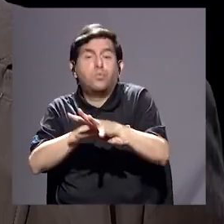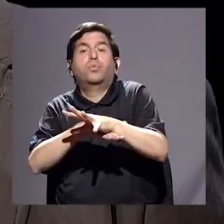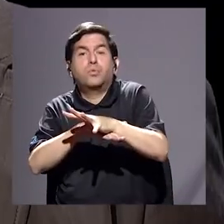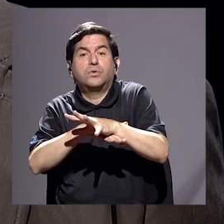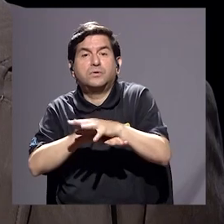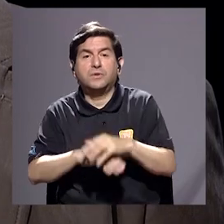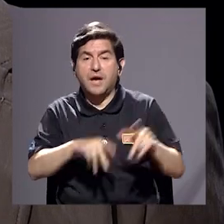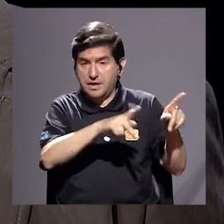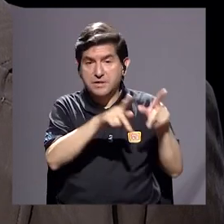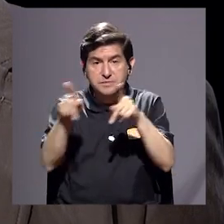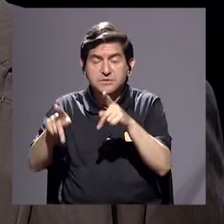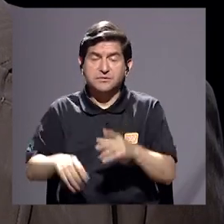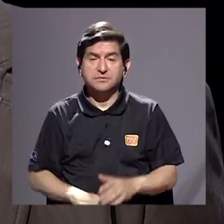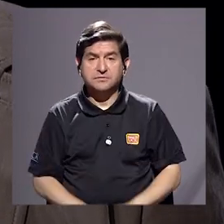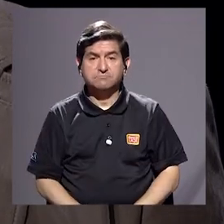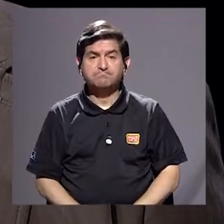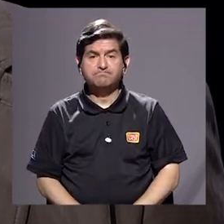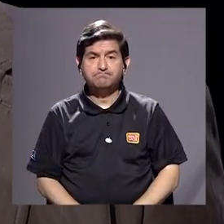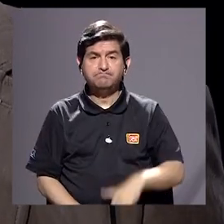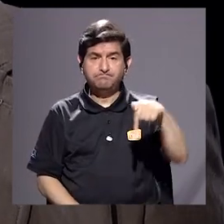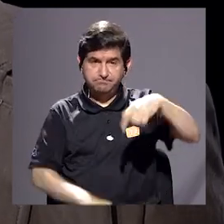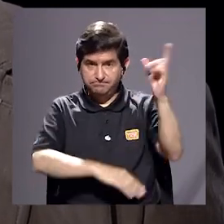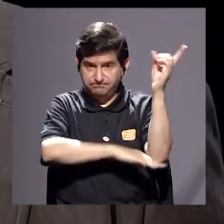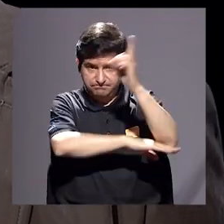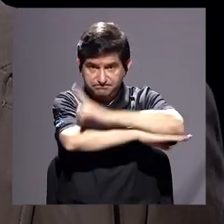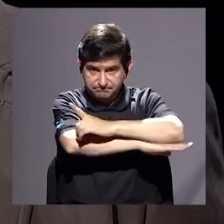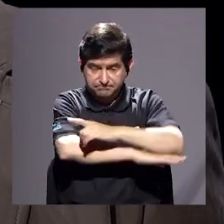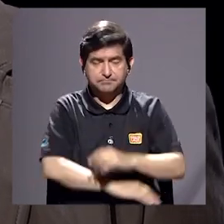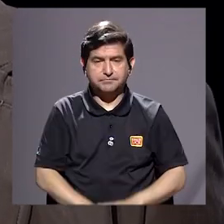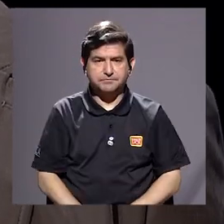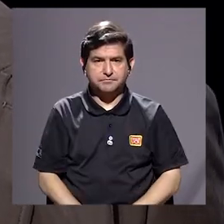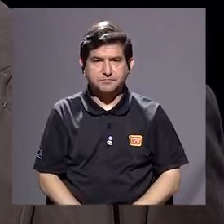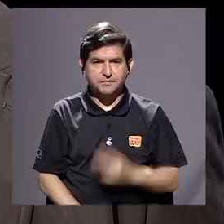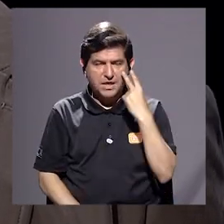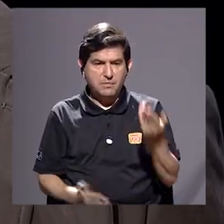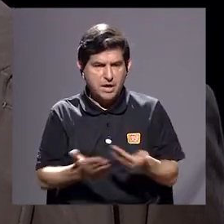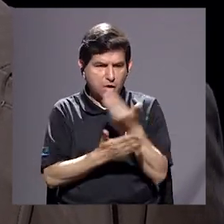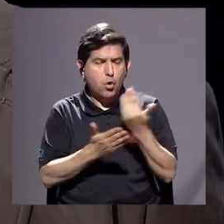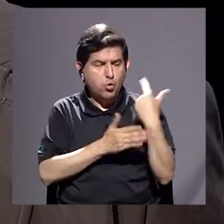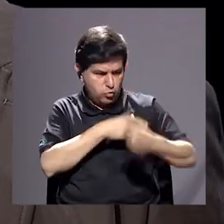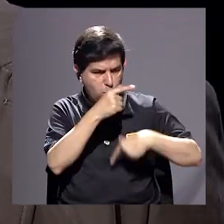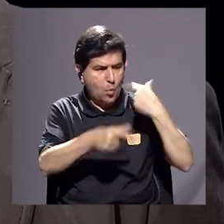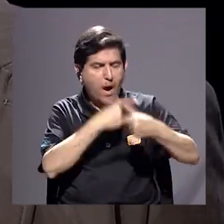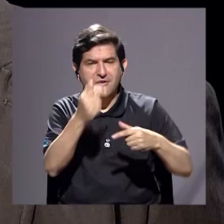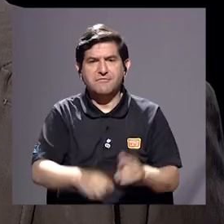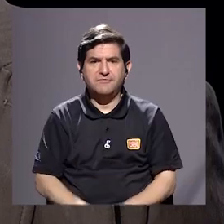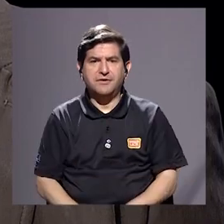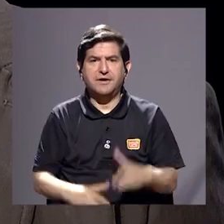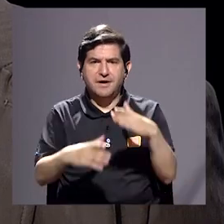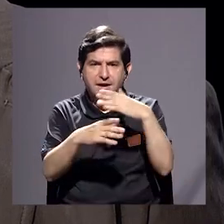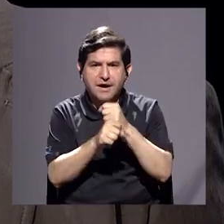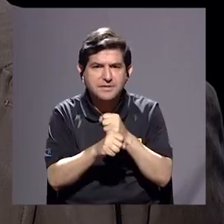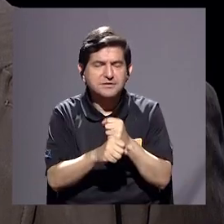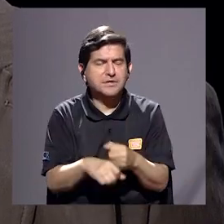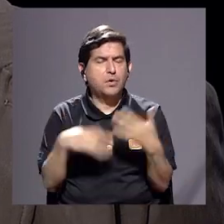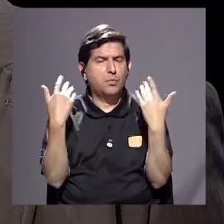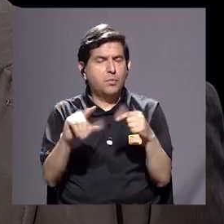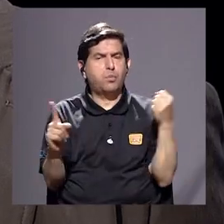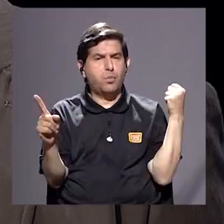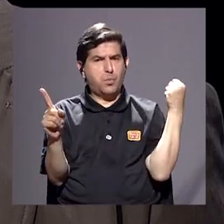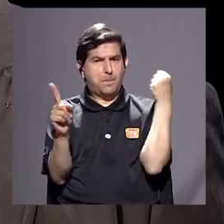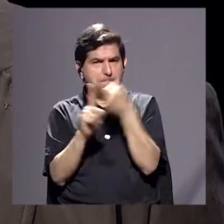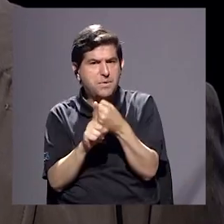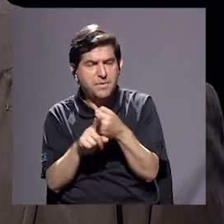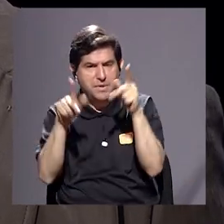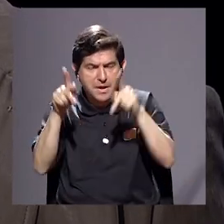en el sillón y al final hoy día hoy día estamos yendo cobrando de generaciones lo que está haciendo muy impactante